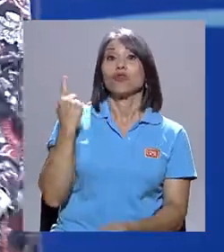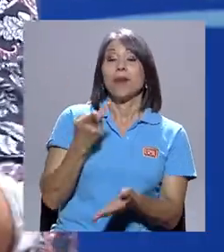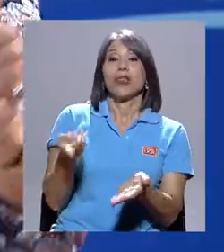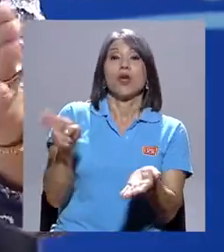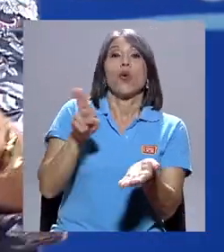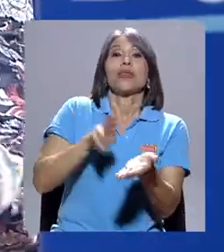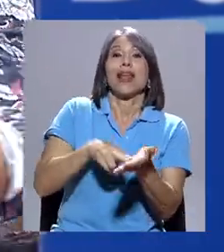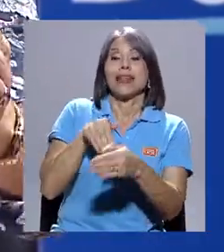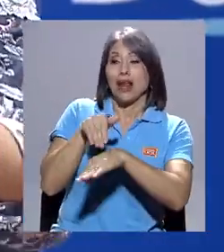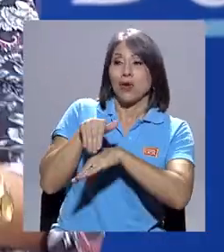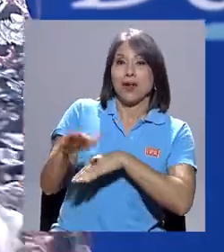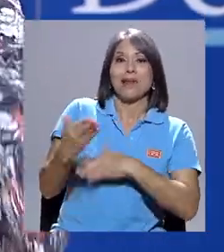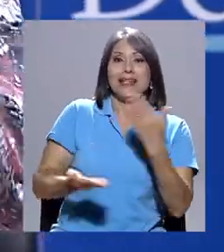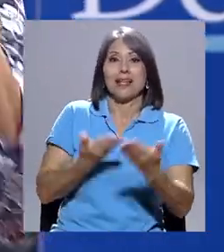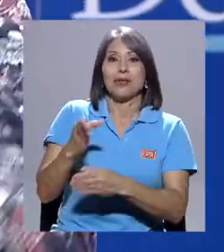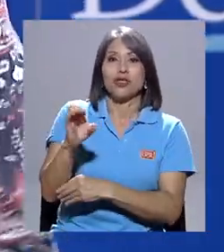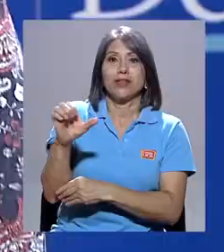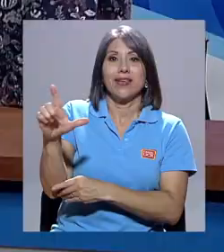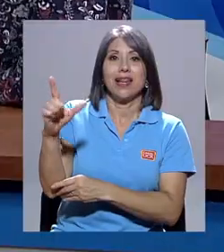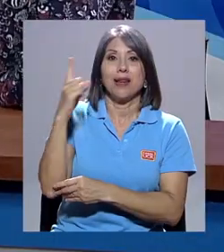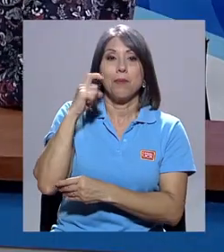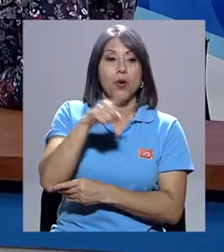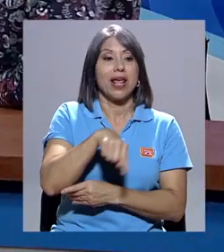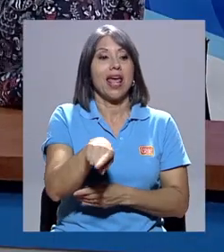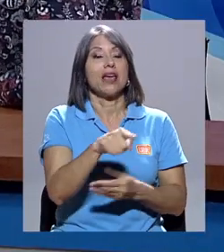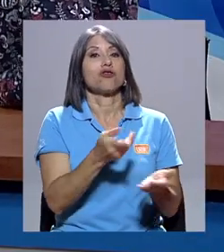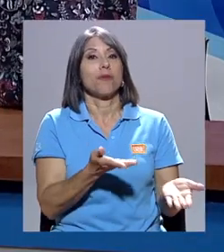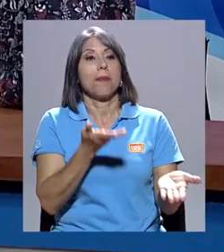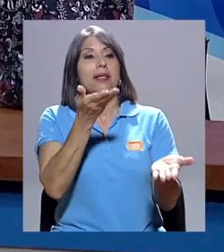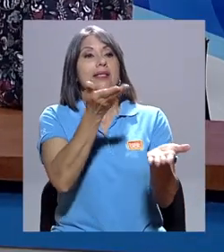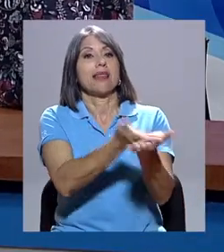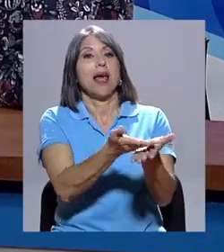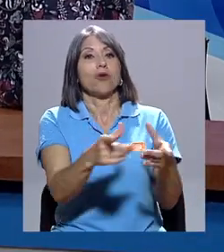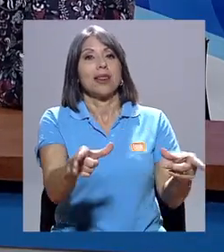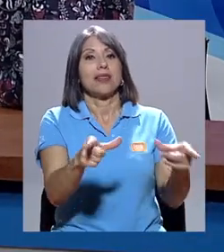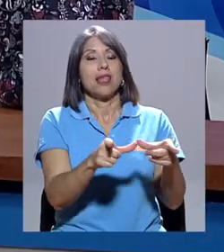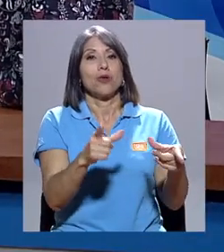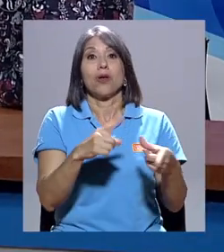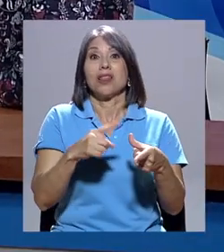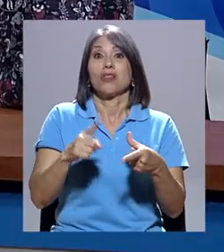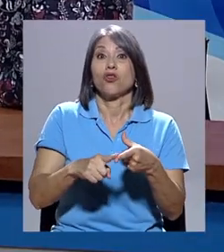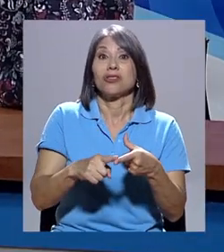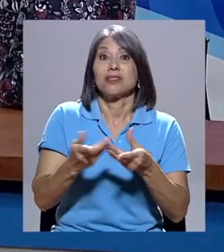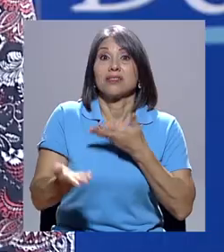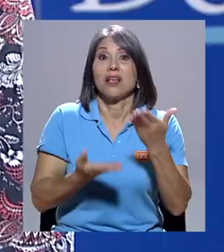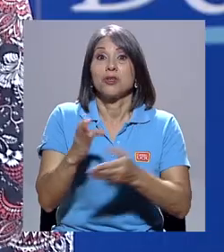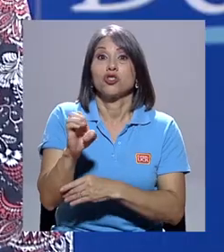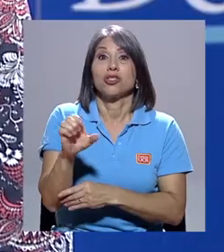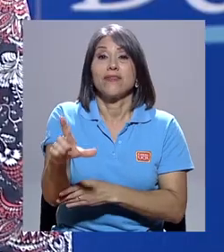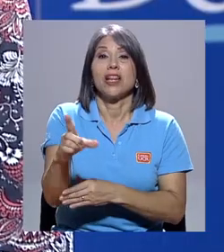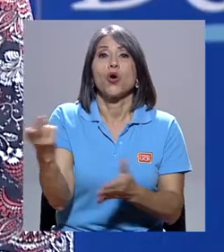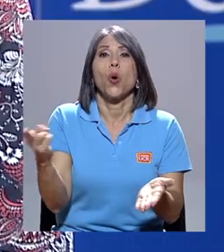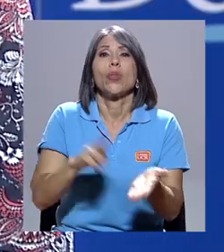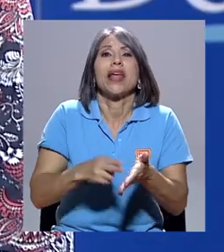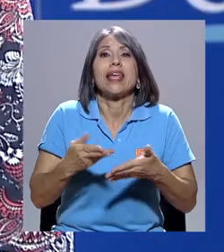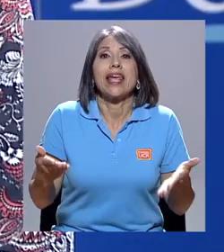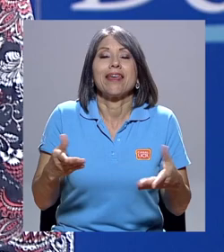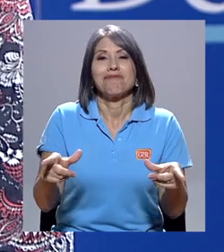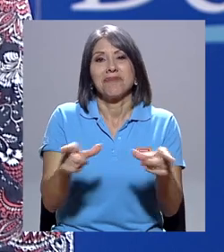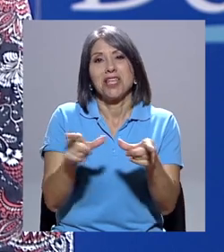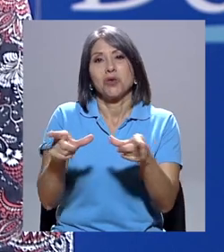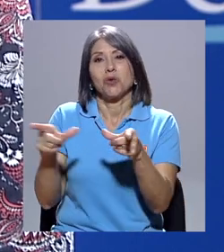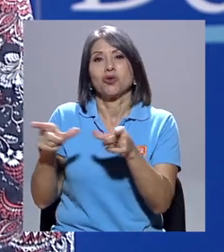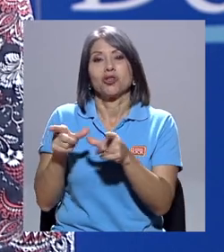por qué presentaron en el título y se acabó exactamente entonces que contrató servicios de bill títulos de donde vengan como vienen